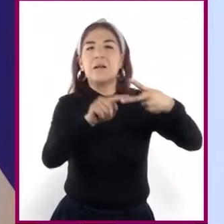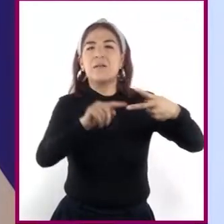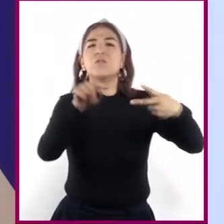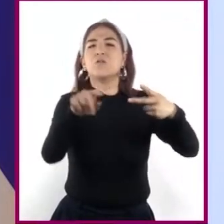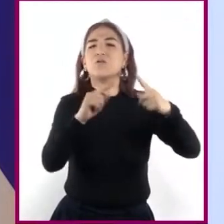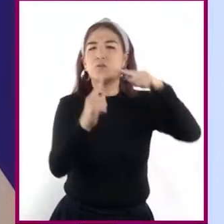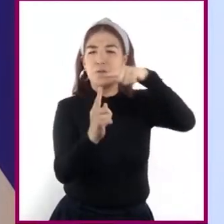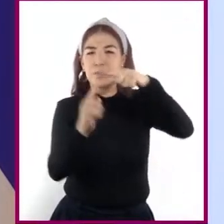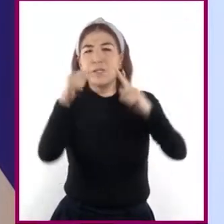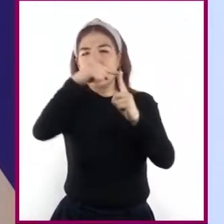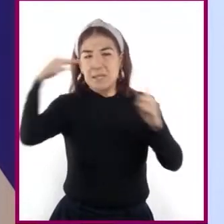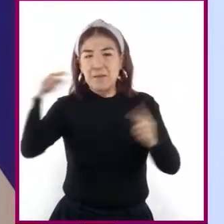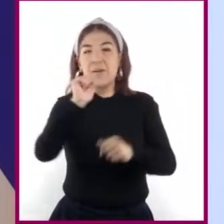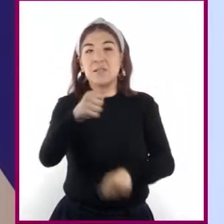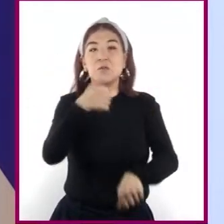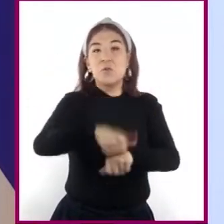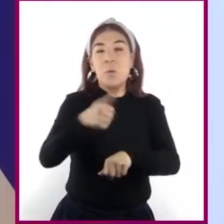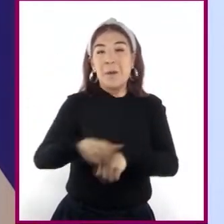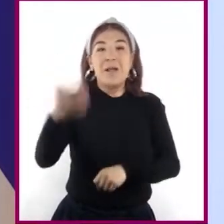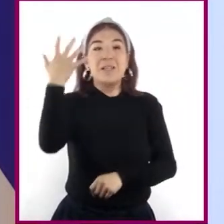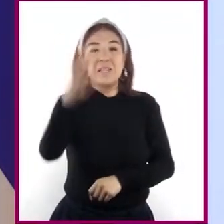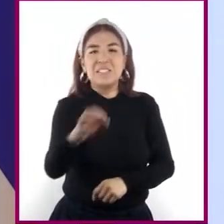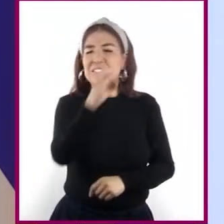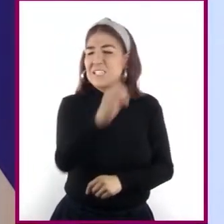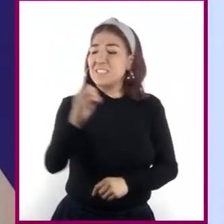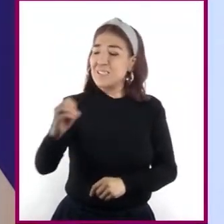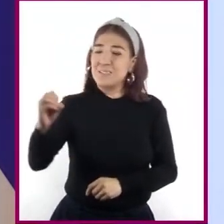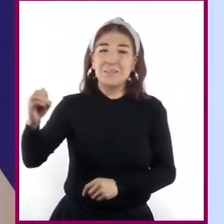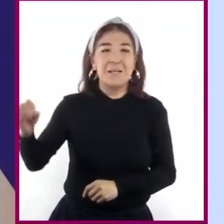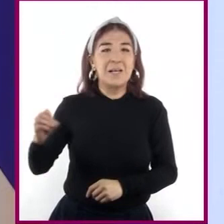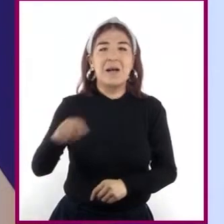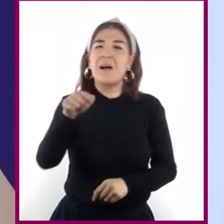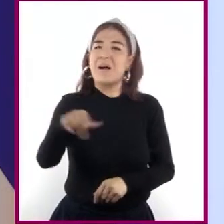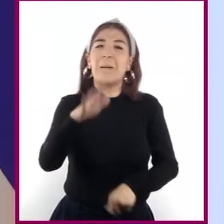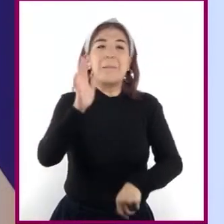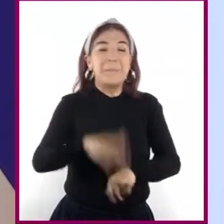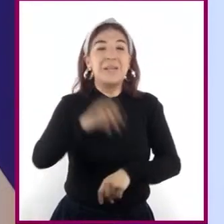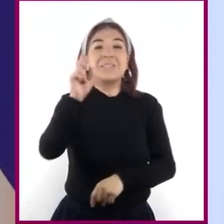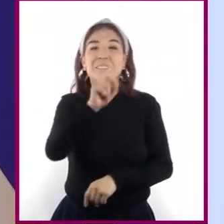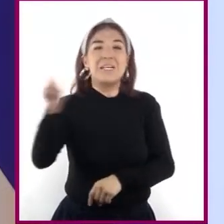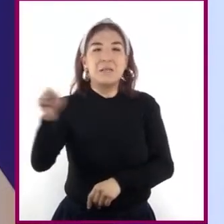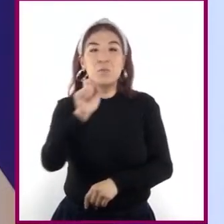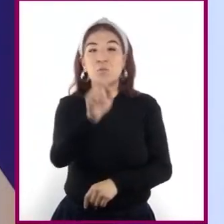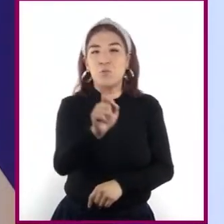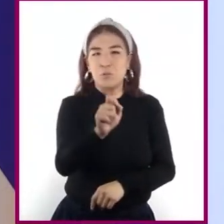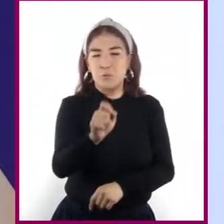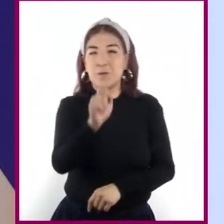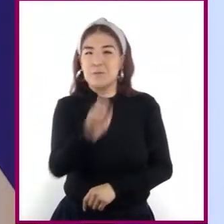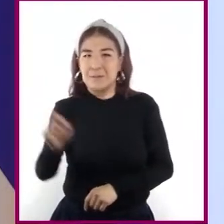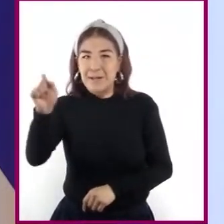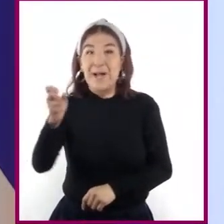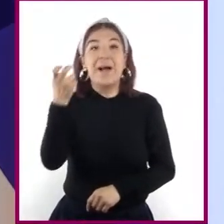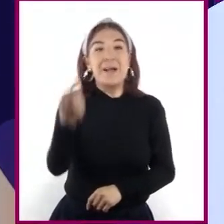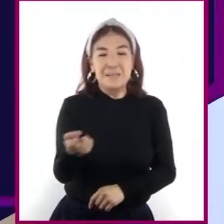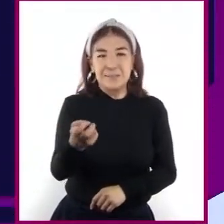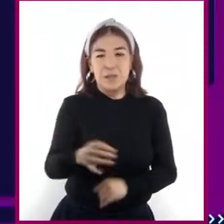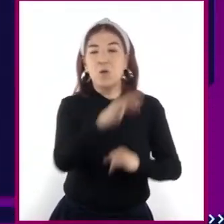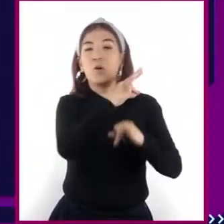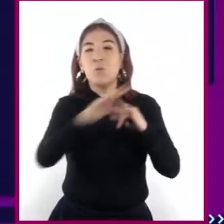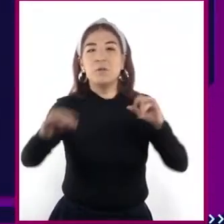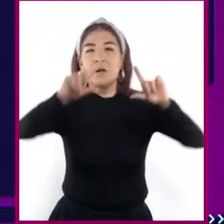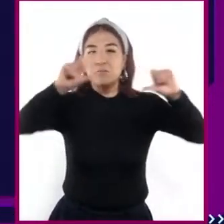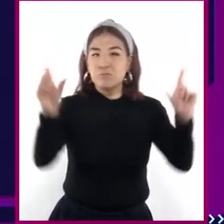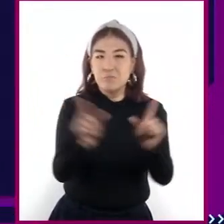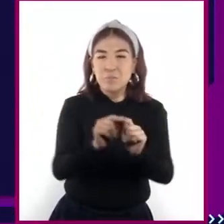una potencia de 10 que tenga tantos ceros como cifras hay a la derecha del punto decimal. Por último, se simplifica